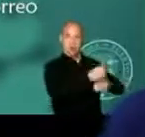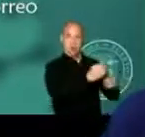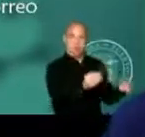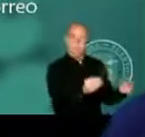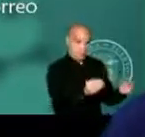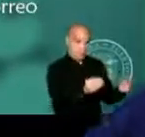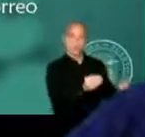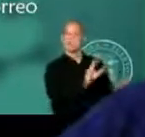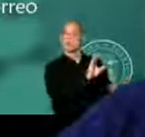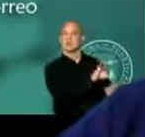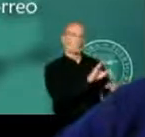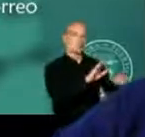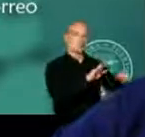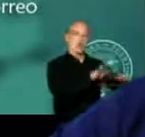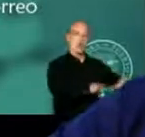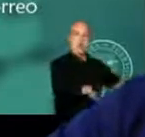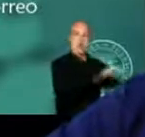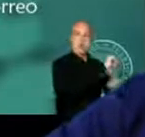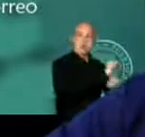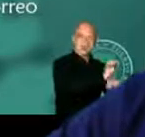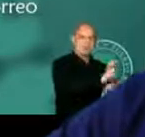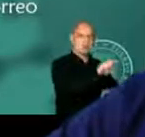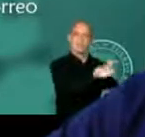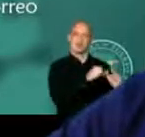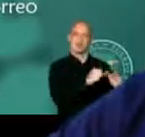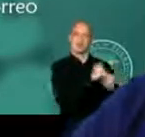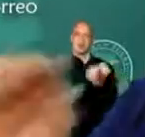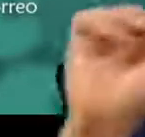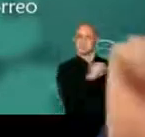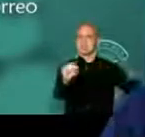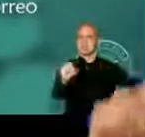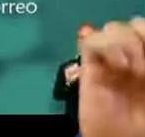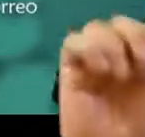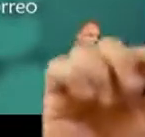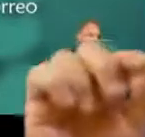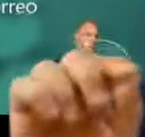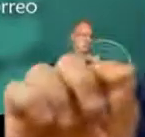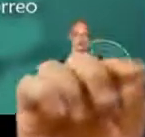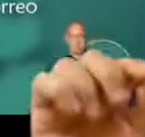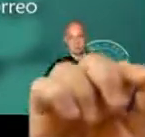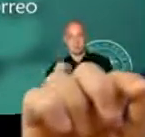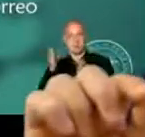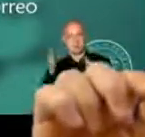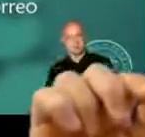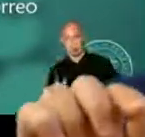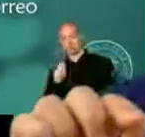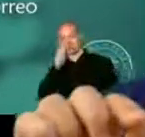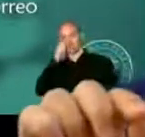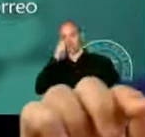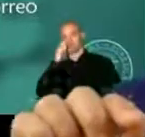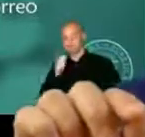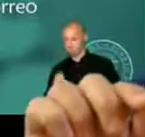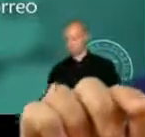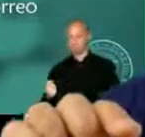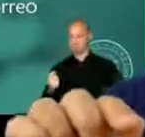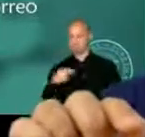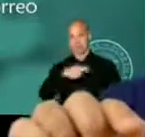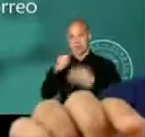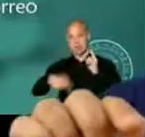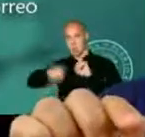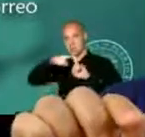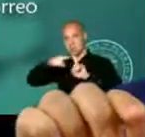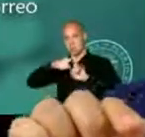usando mascarilla. Funerarias, capacidad 25%. Prohibido el transporte